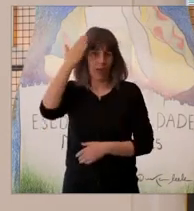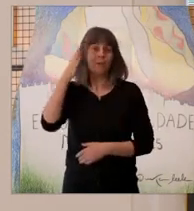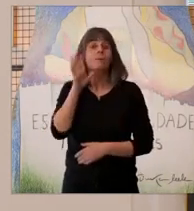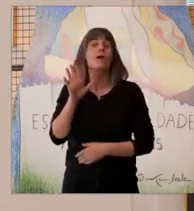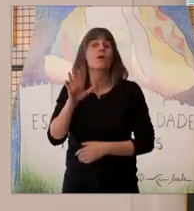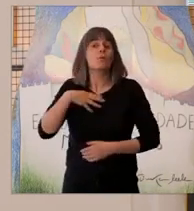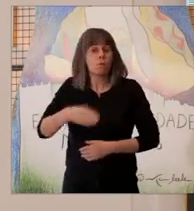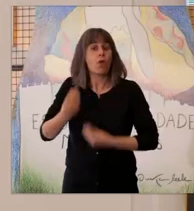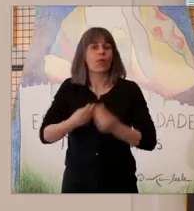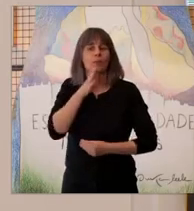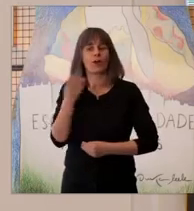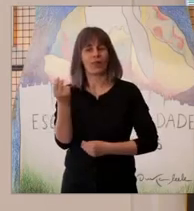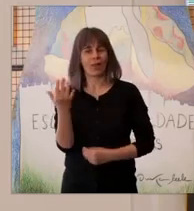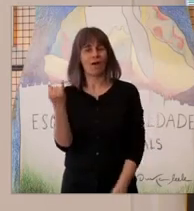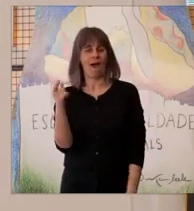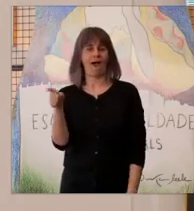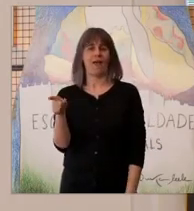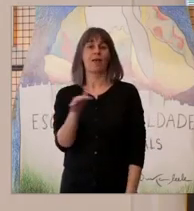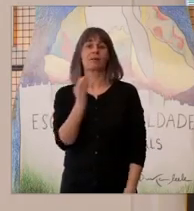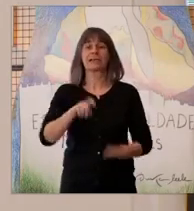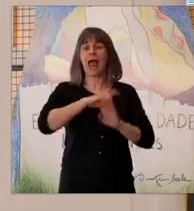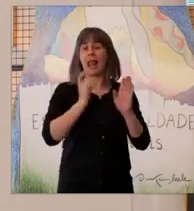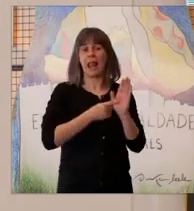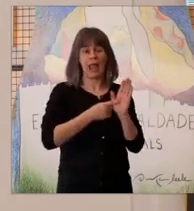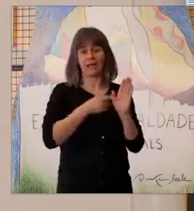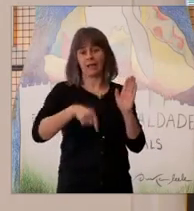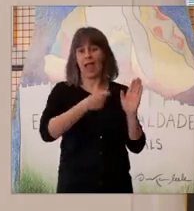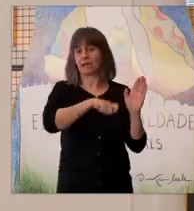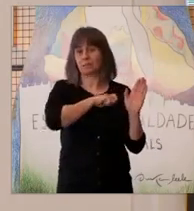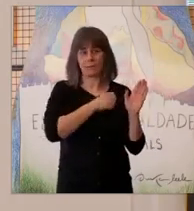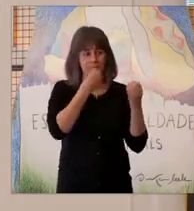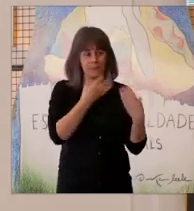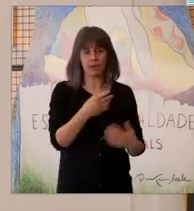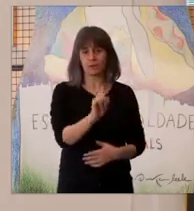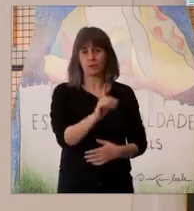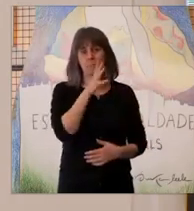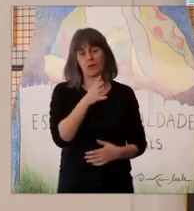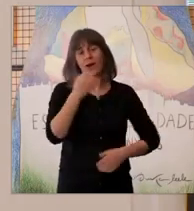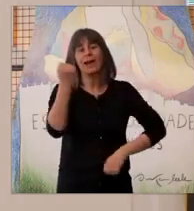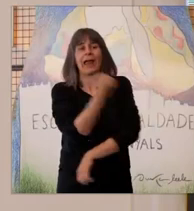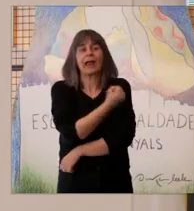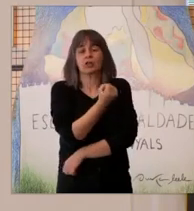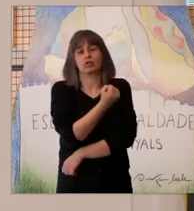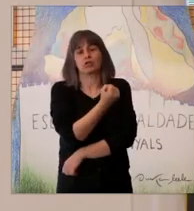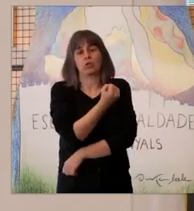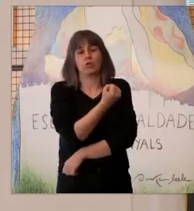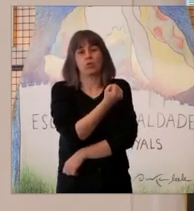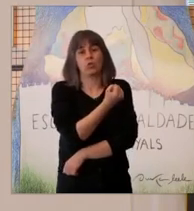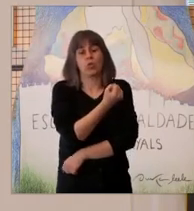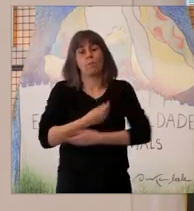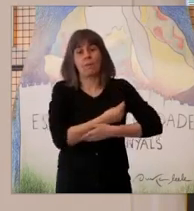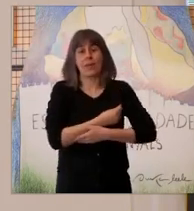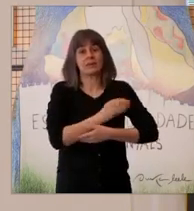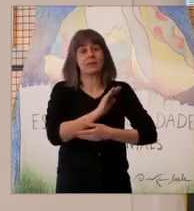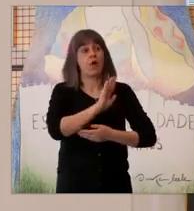y Porque existe un coladero legal en España que es el del registro de niños venidos de otro vientre de alquiler de fuera y